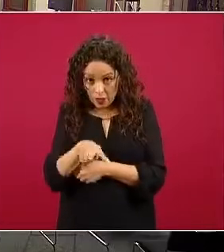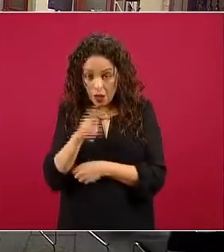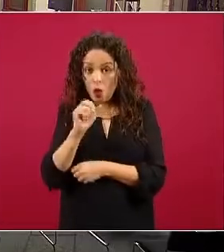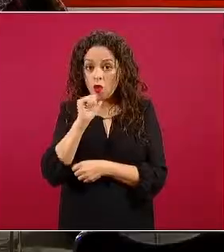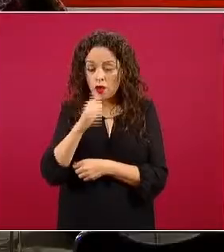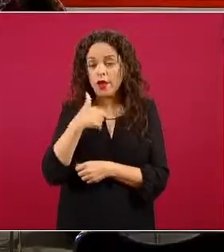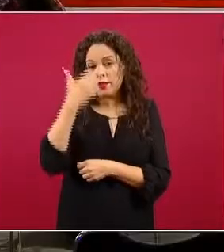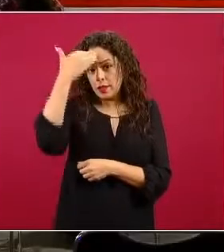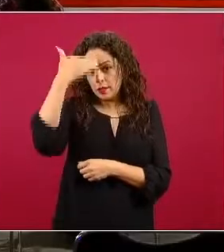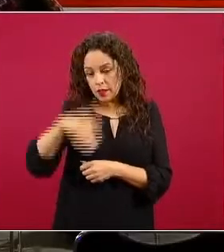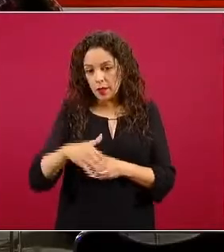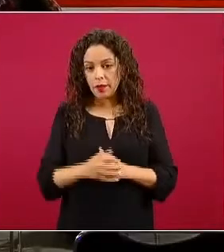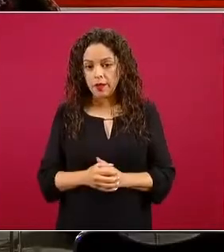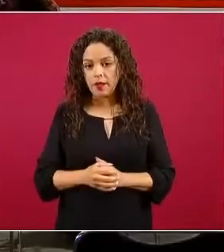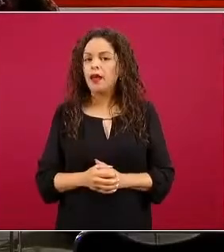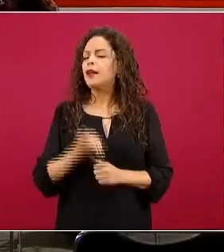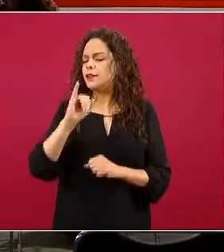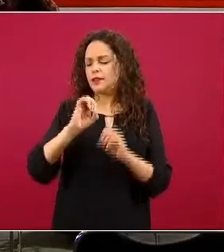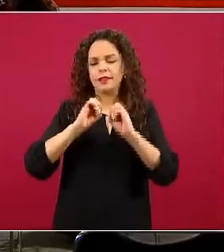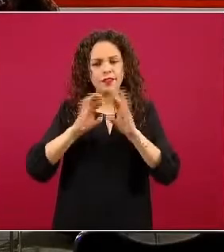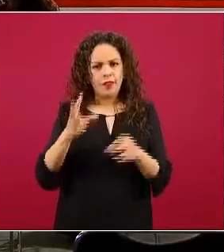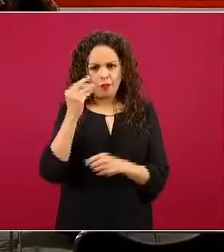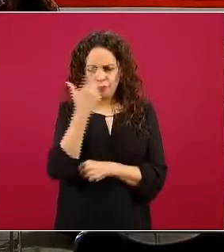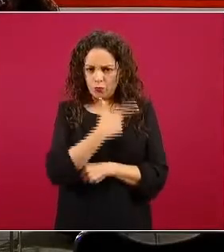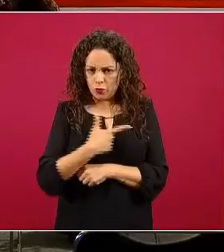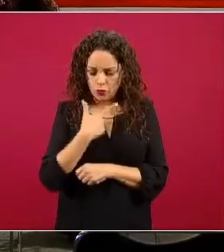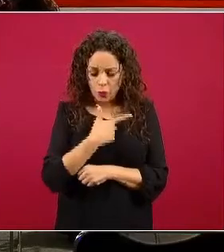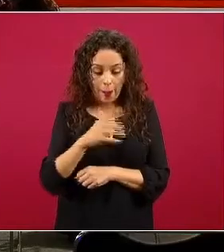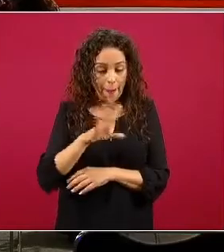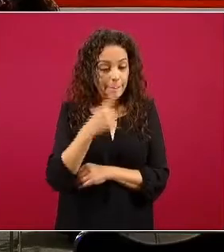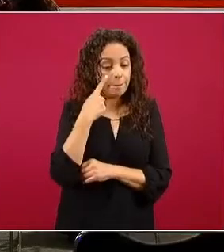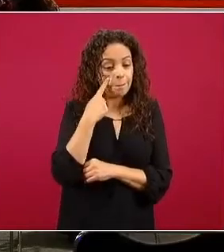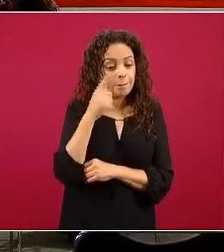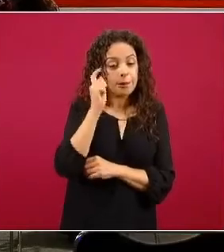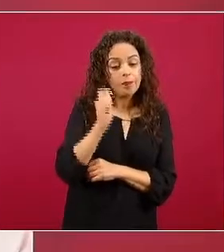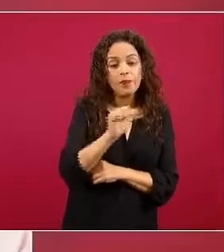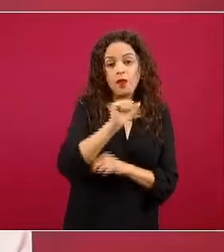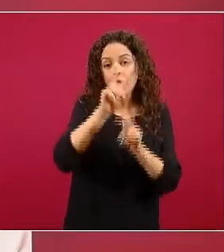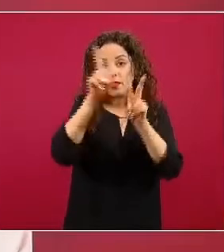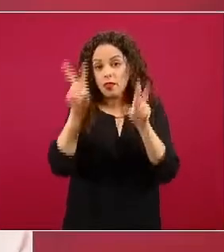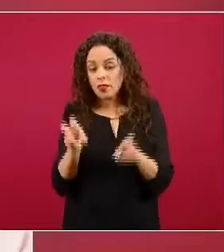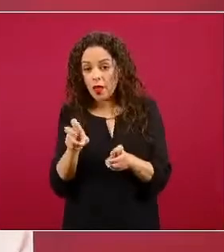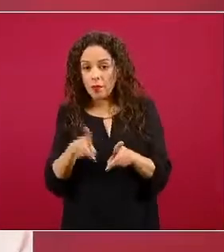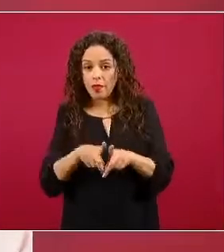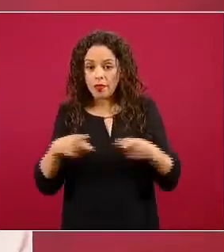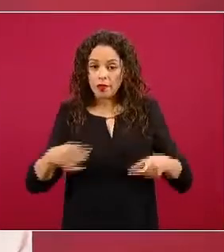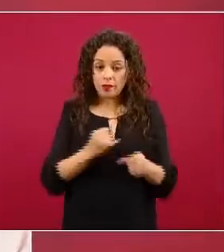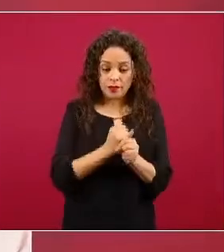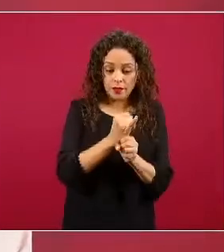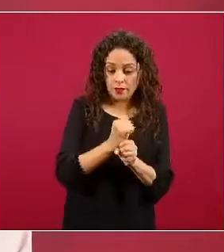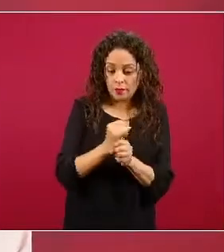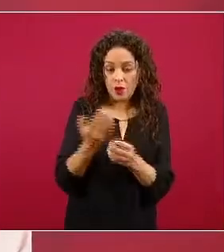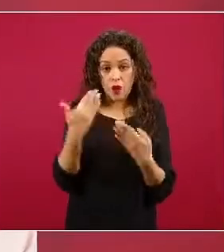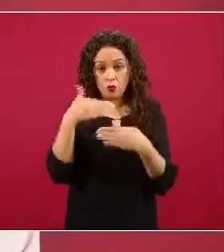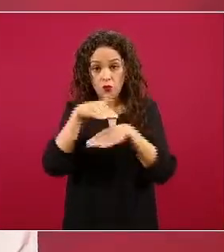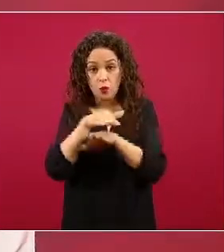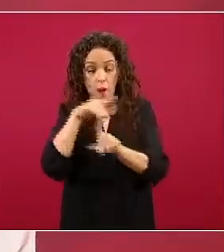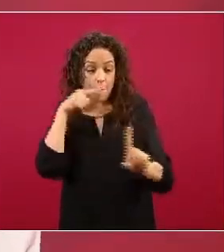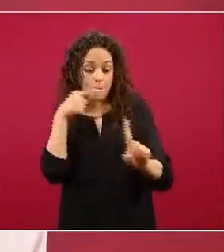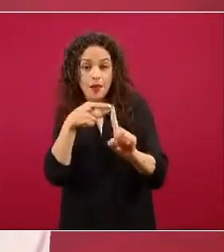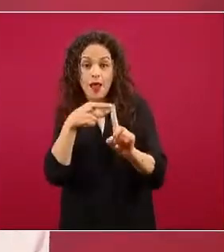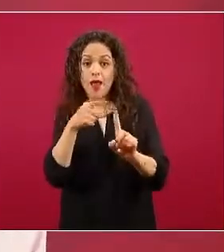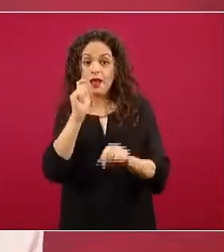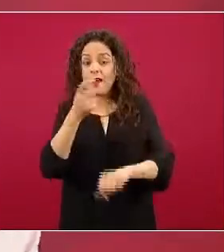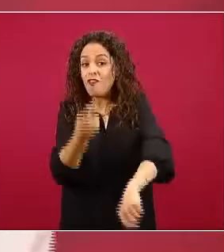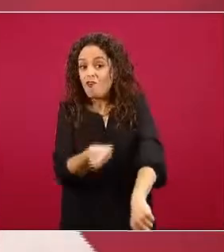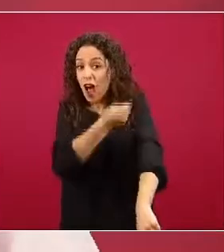gusto. Mira, en materia de investigación y desarrollo, sobre todo de vacunas, bueno, en